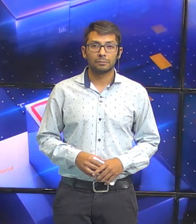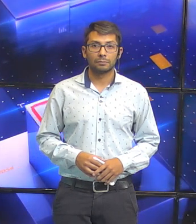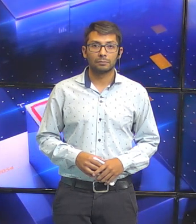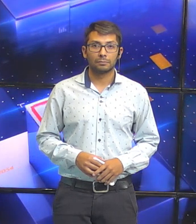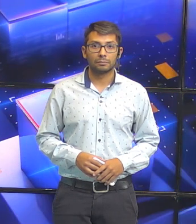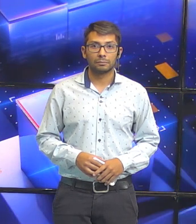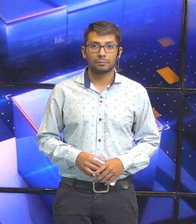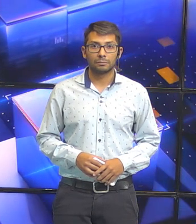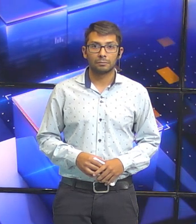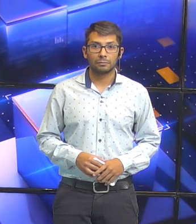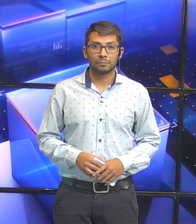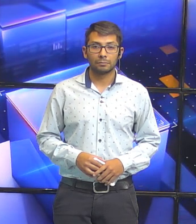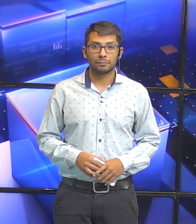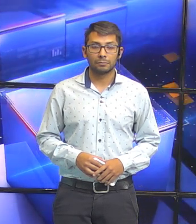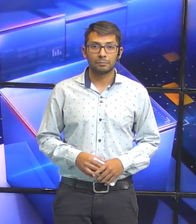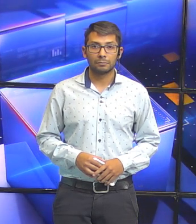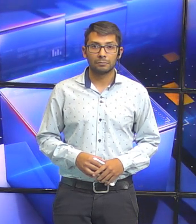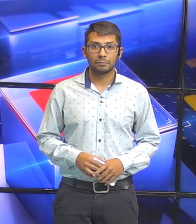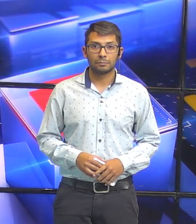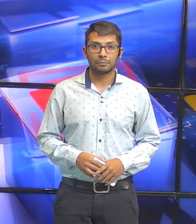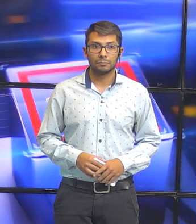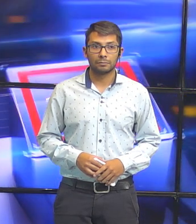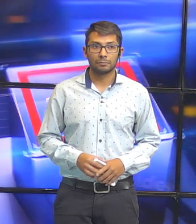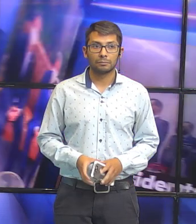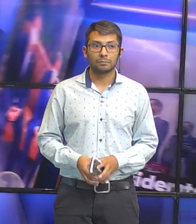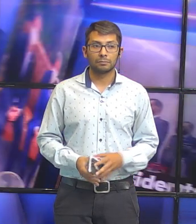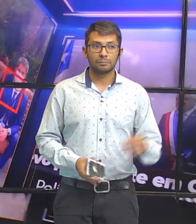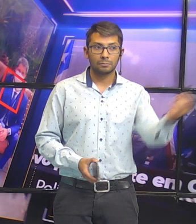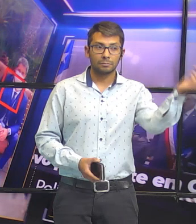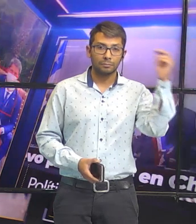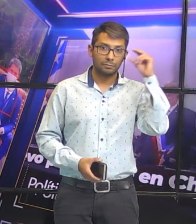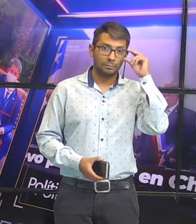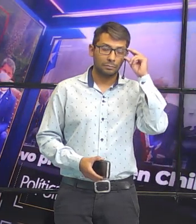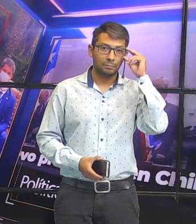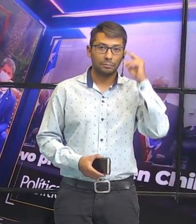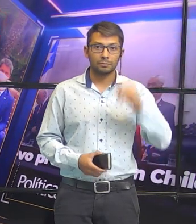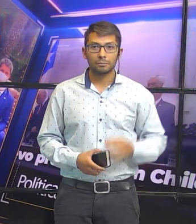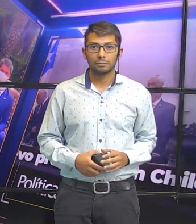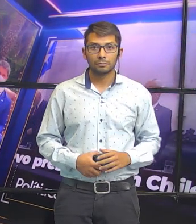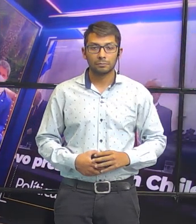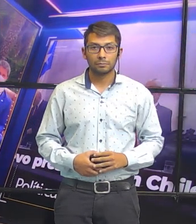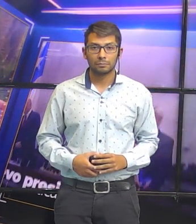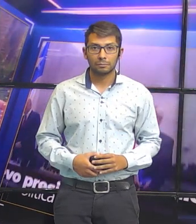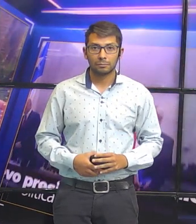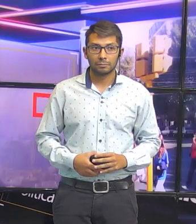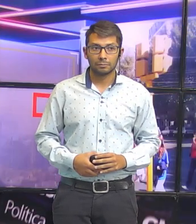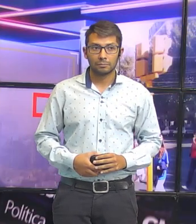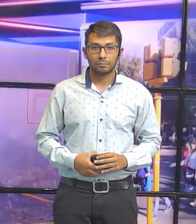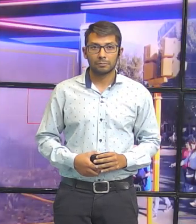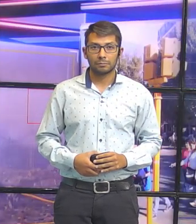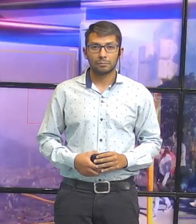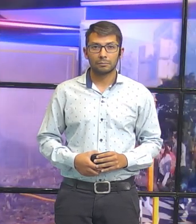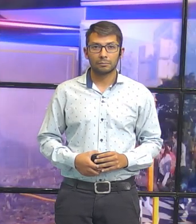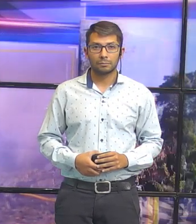van a van a emitir algún decreto al respecto no sería la primera vez de que se emite un decreto para para establecer